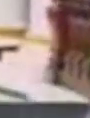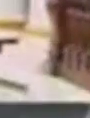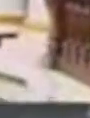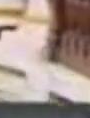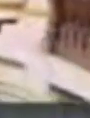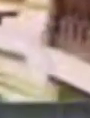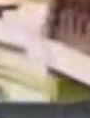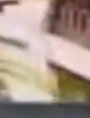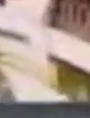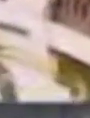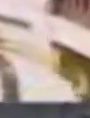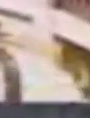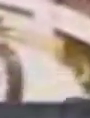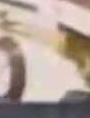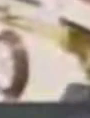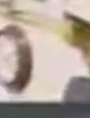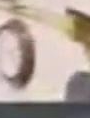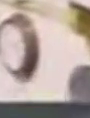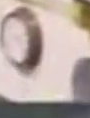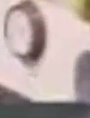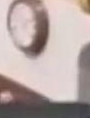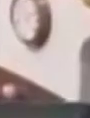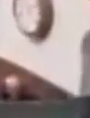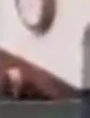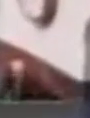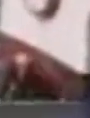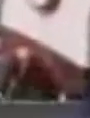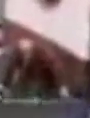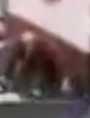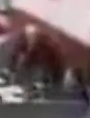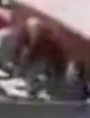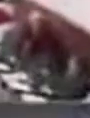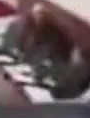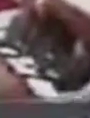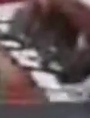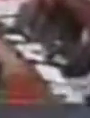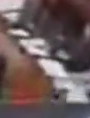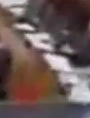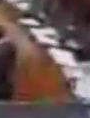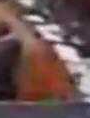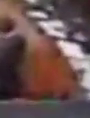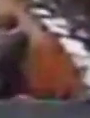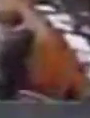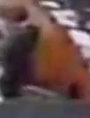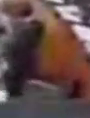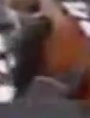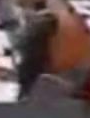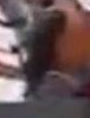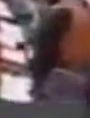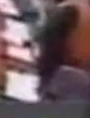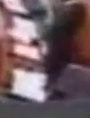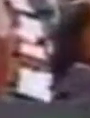Cabe resaltar que también fue aprobado la ley que perfecciona la tipificación del delito de trata de personas